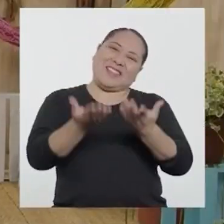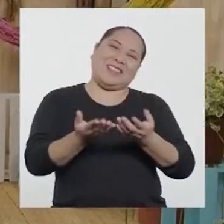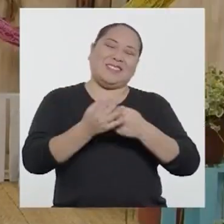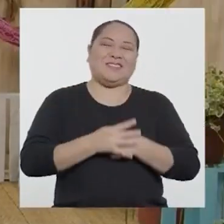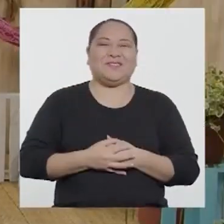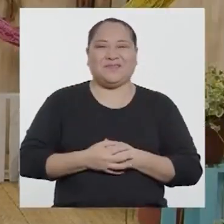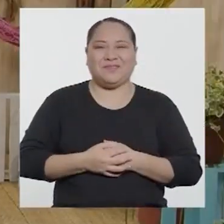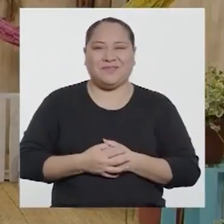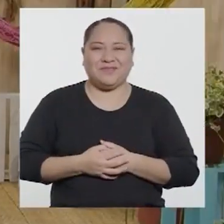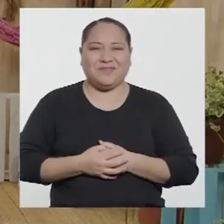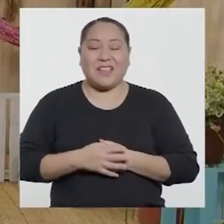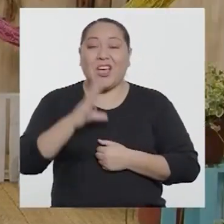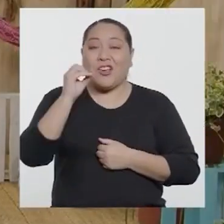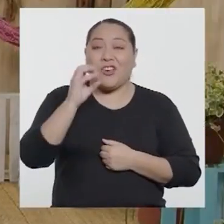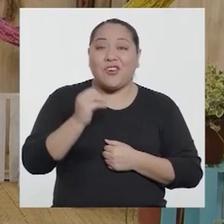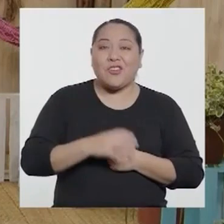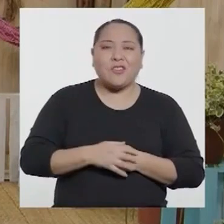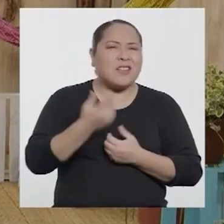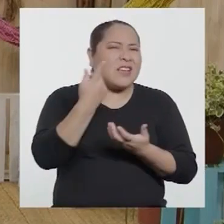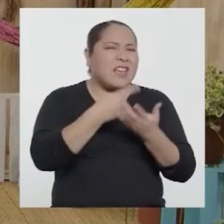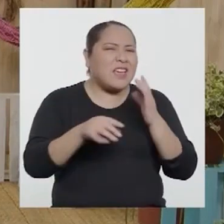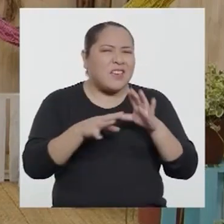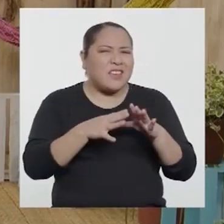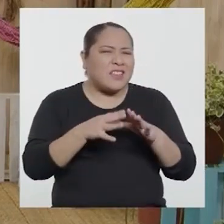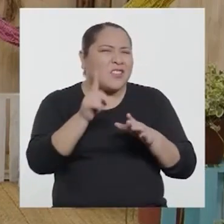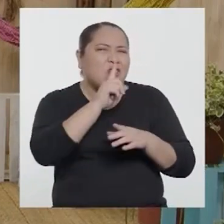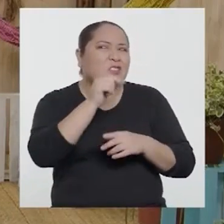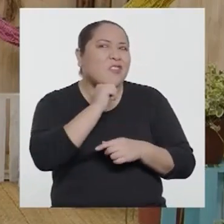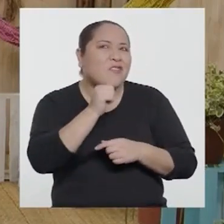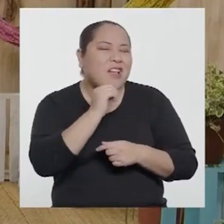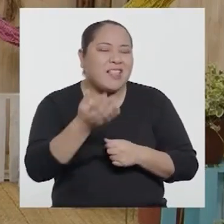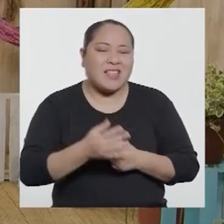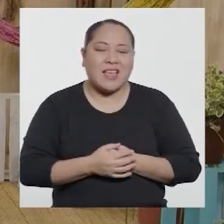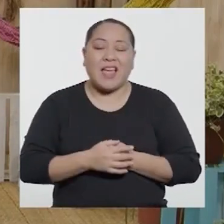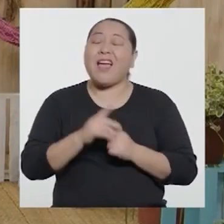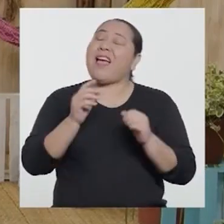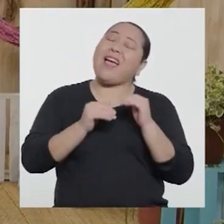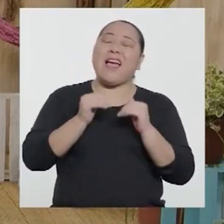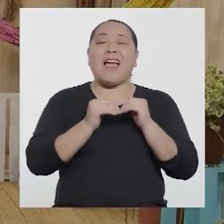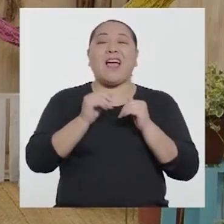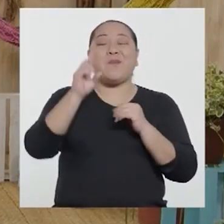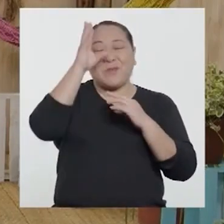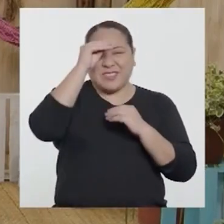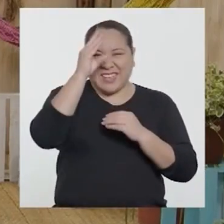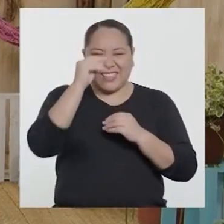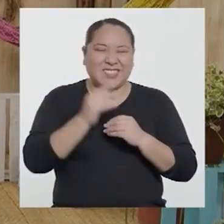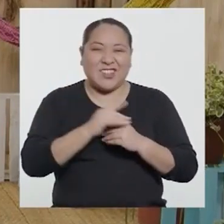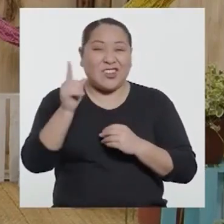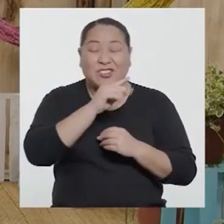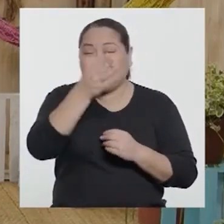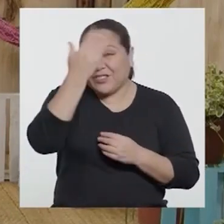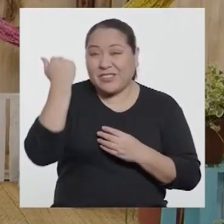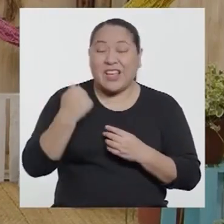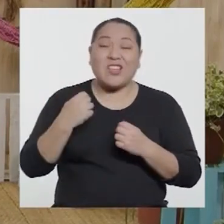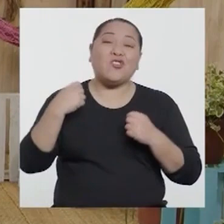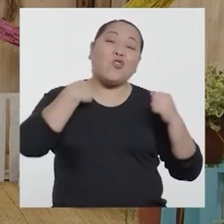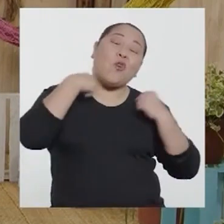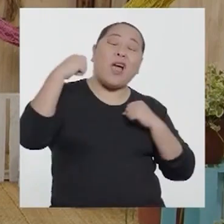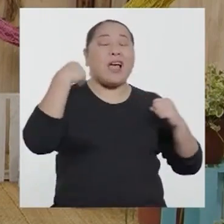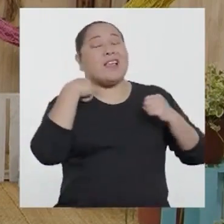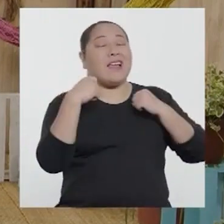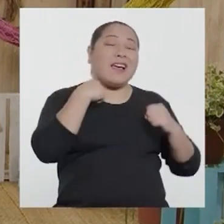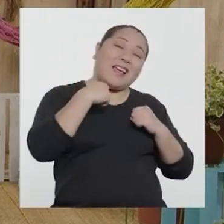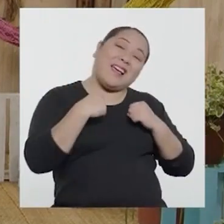¡Activarte! Coco, ¿qué es lo que no nos debe faltar? Chicas y chicos, no olviden su